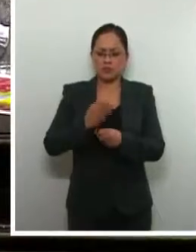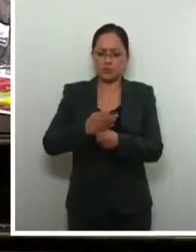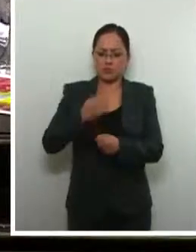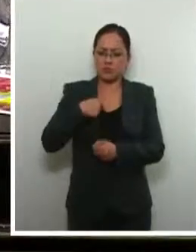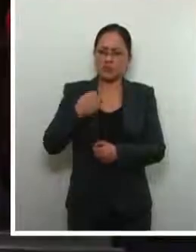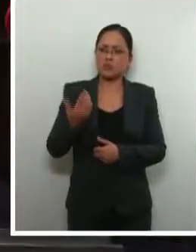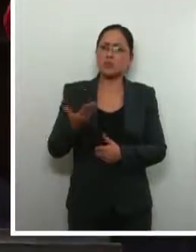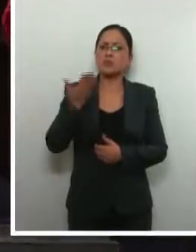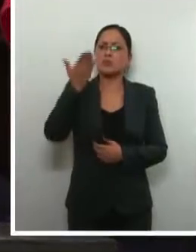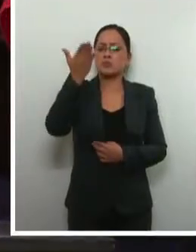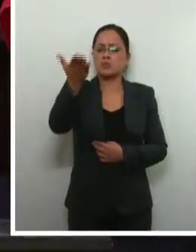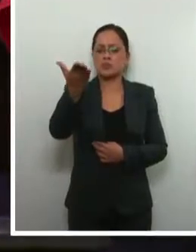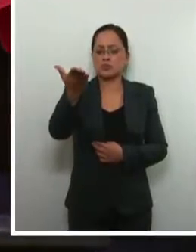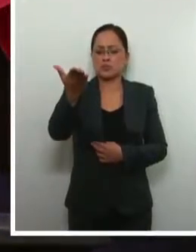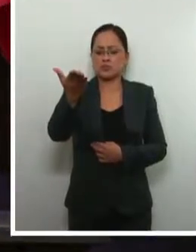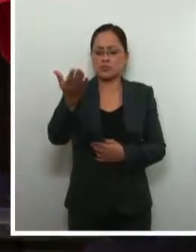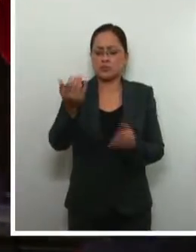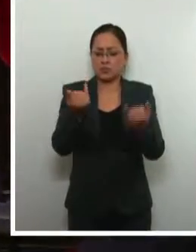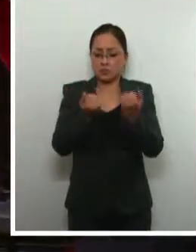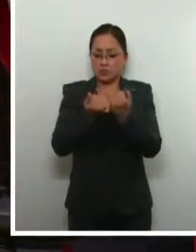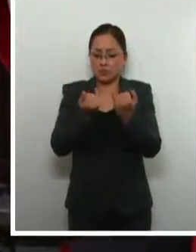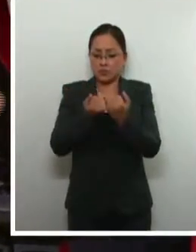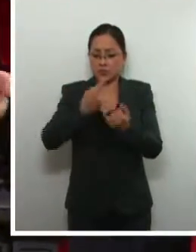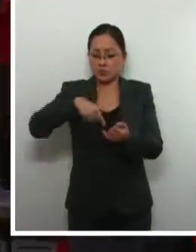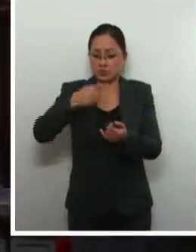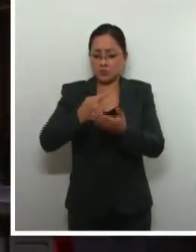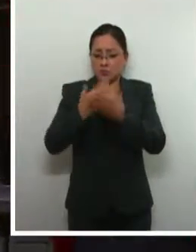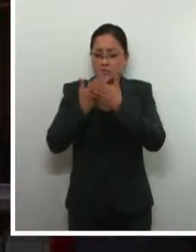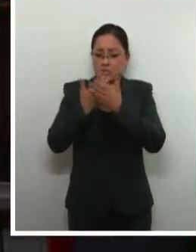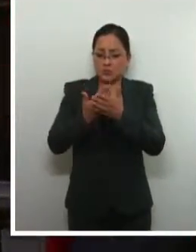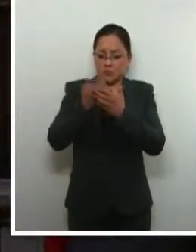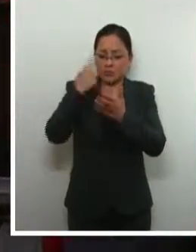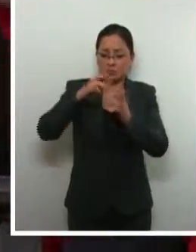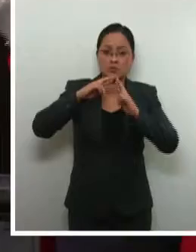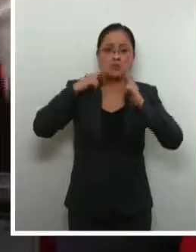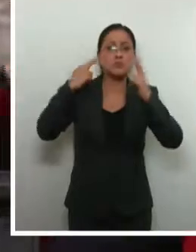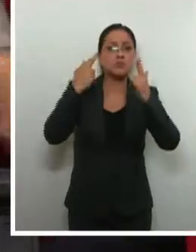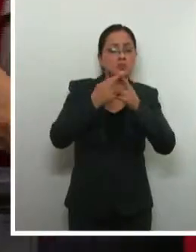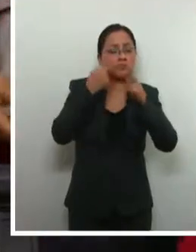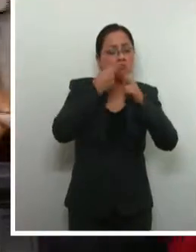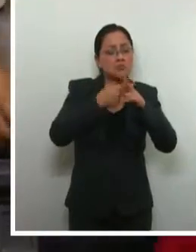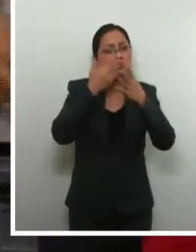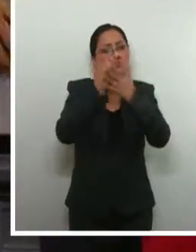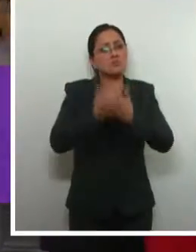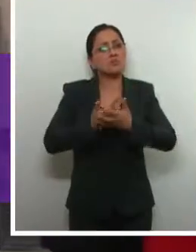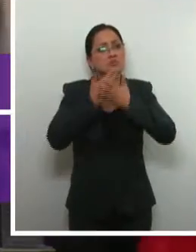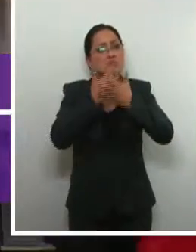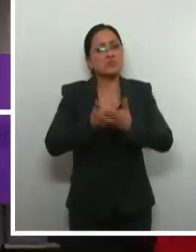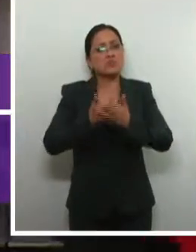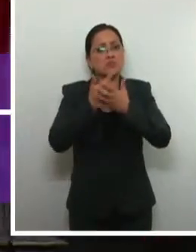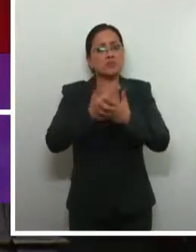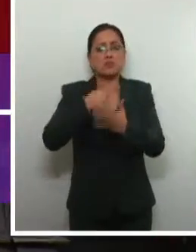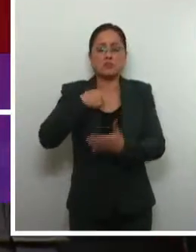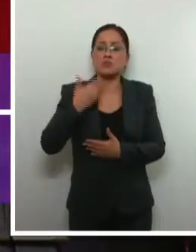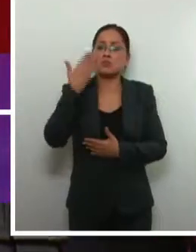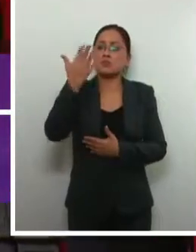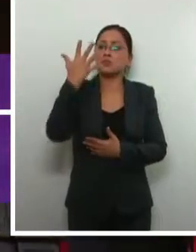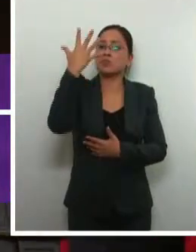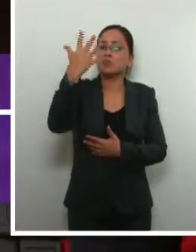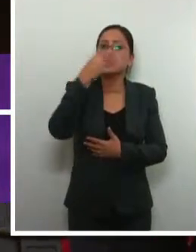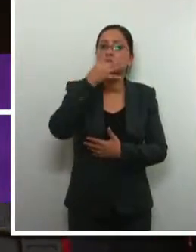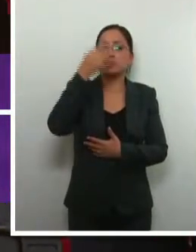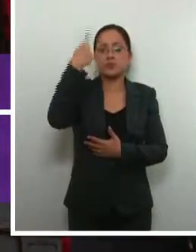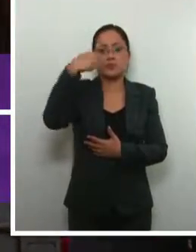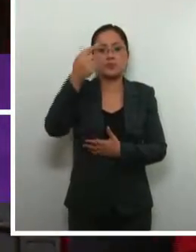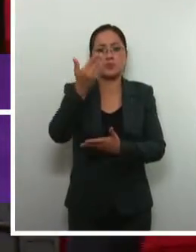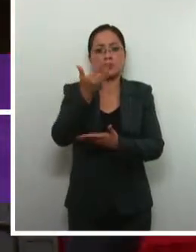pidiendo que, así como esperamos para iniciar esta sesión muchas horas, pedimos 5 minutos